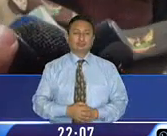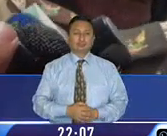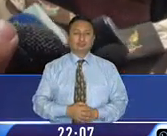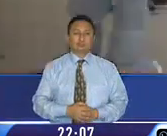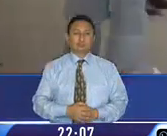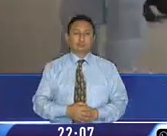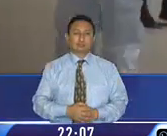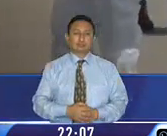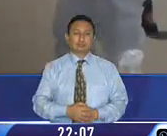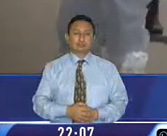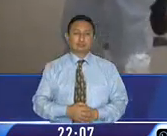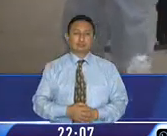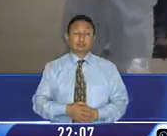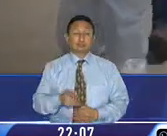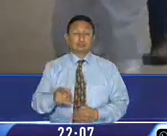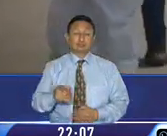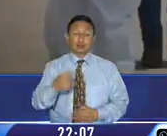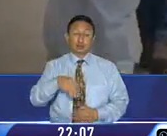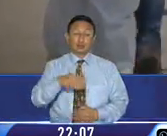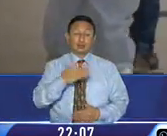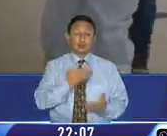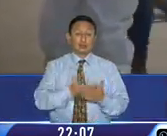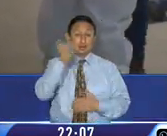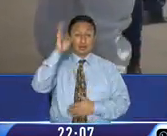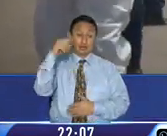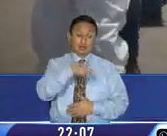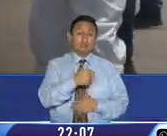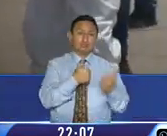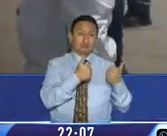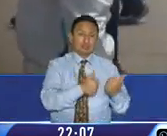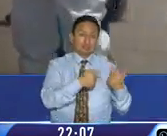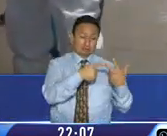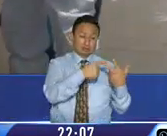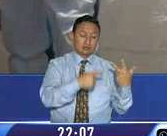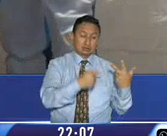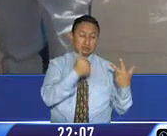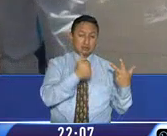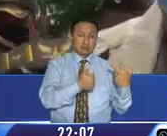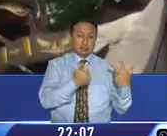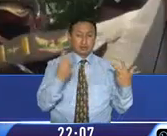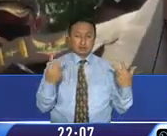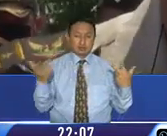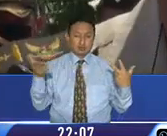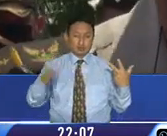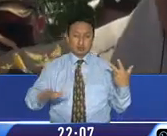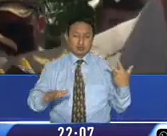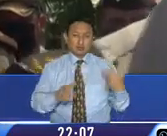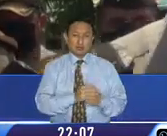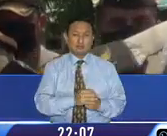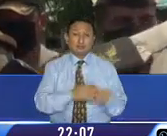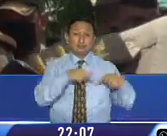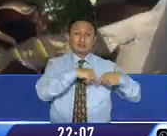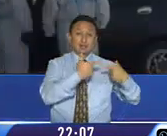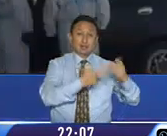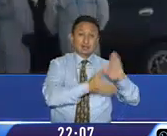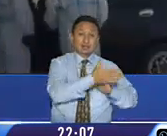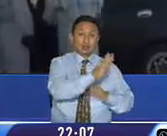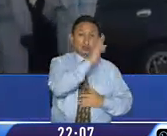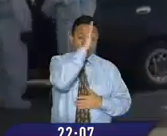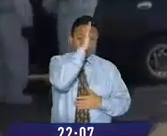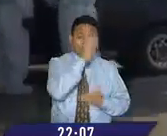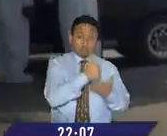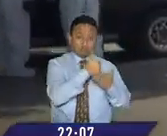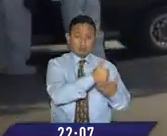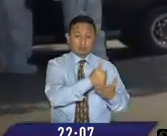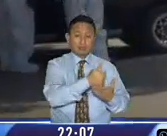que gracias a Dios están fuera de peligro. Este momento están ya recibiendo la atención médica. La policía organizó